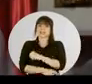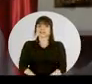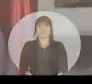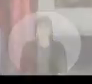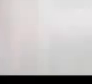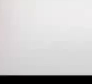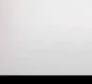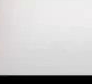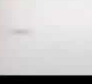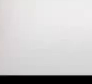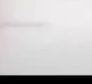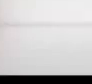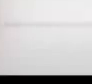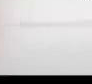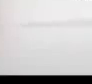país.